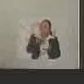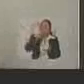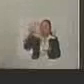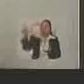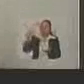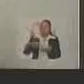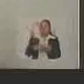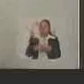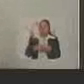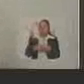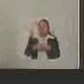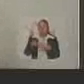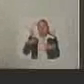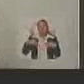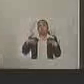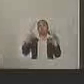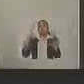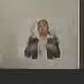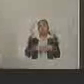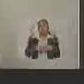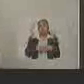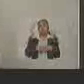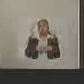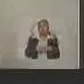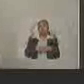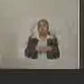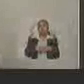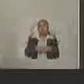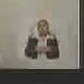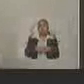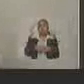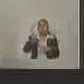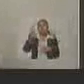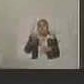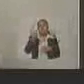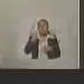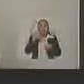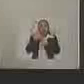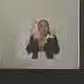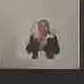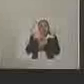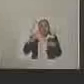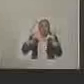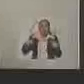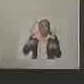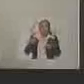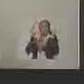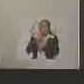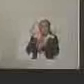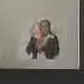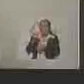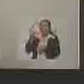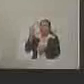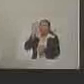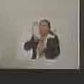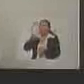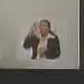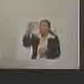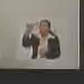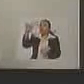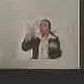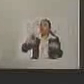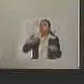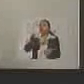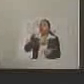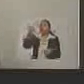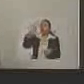tengamos Contraloría que pueda estar supervisando directamente, quien nos supervisa a todos los servidores públicos son ustedes los